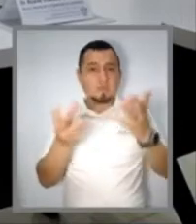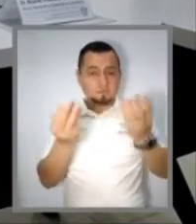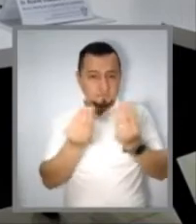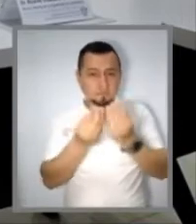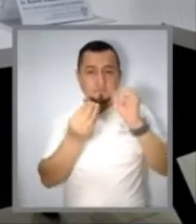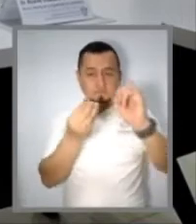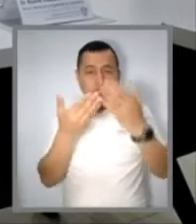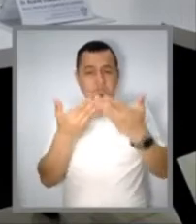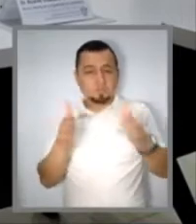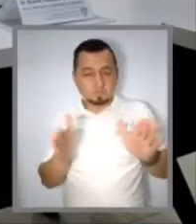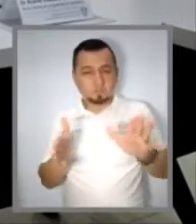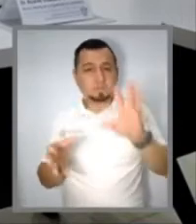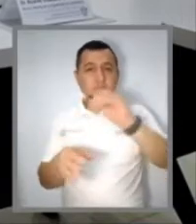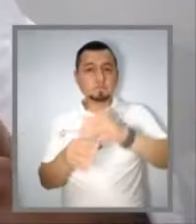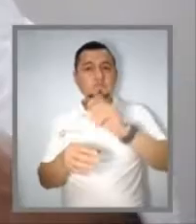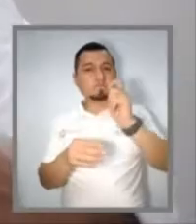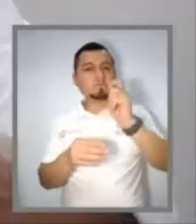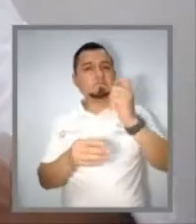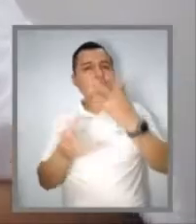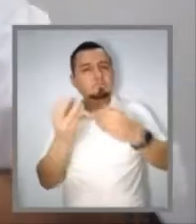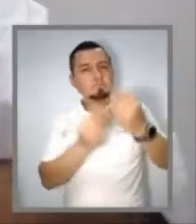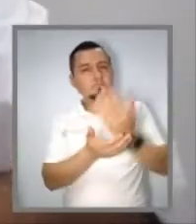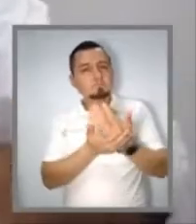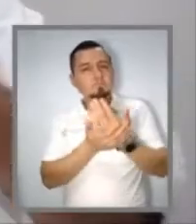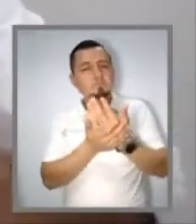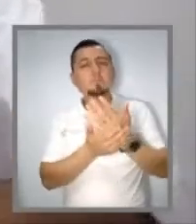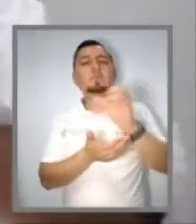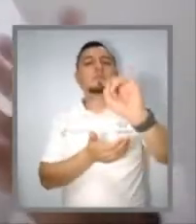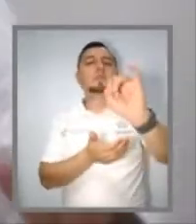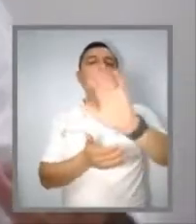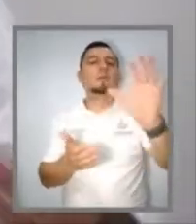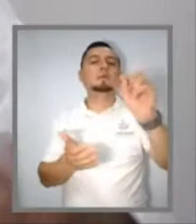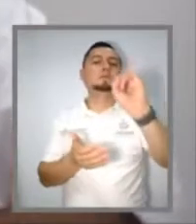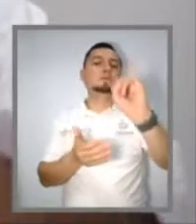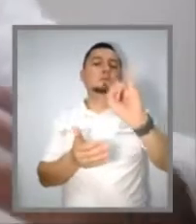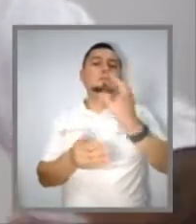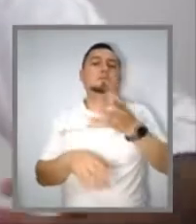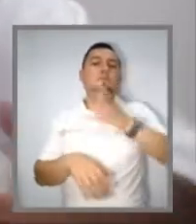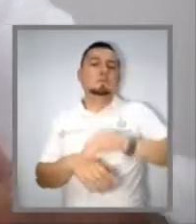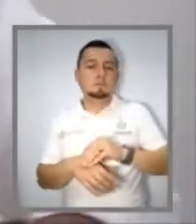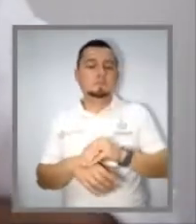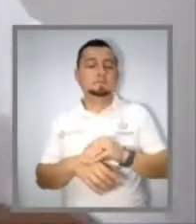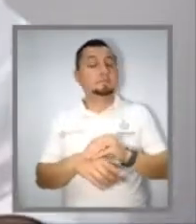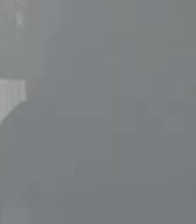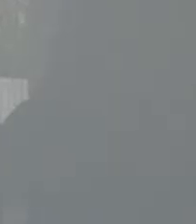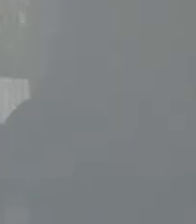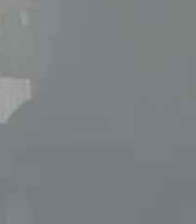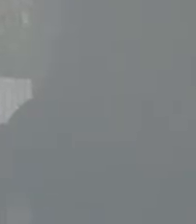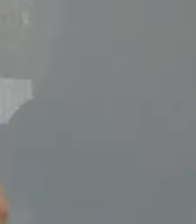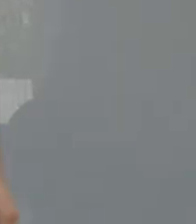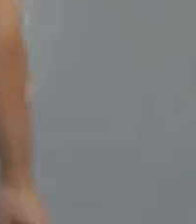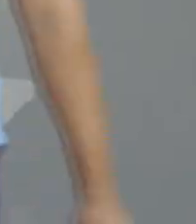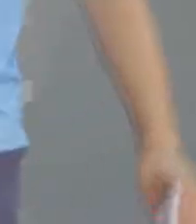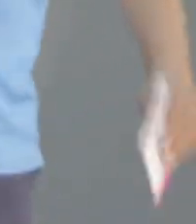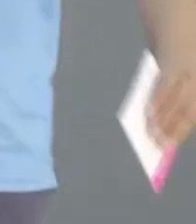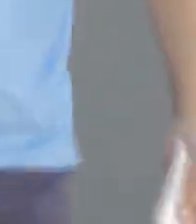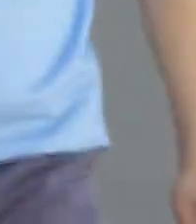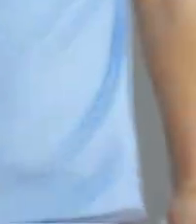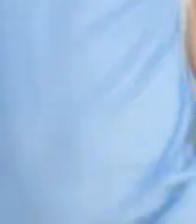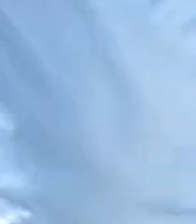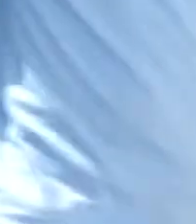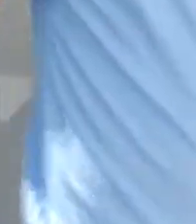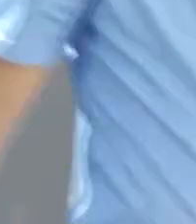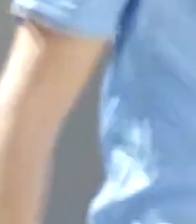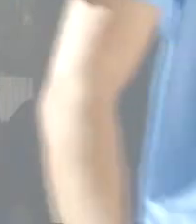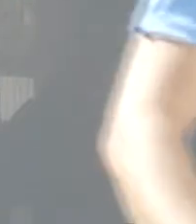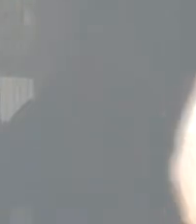abrieron. Después de tanto sufrir para venir, terminaron diciendo ya no se necesita el permiso. Pues lo Vaya. Hubiéramos hecho desde el principio. Por otro lado, se dio a conocer